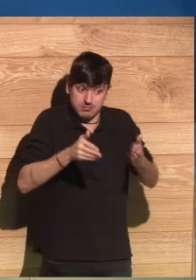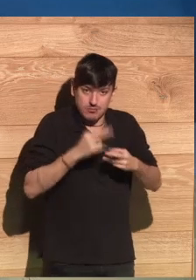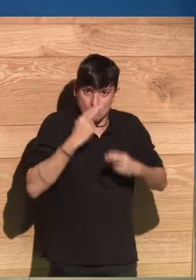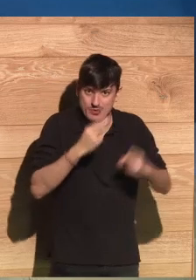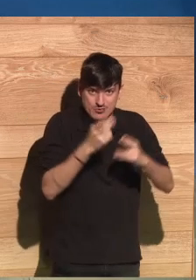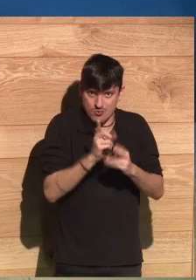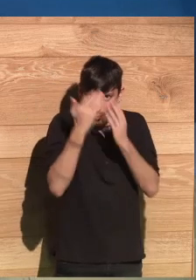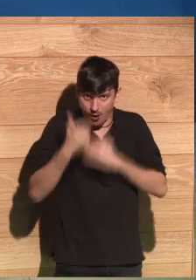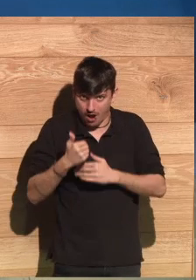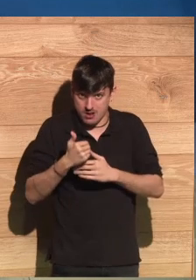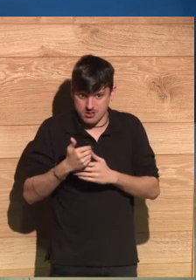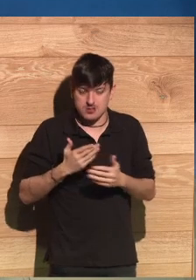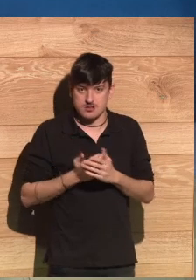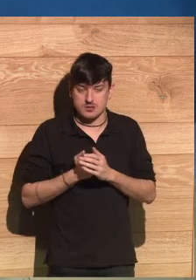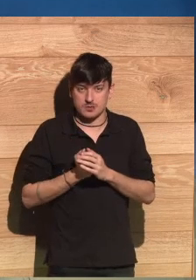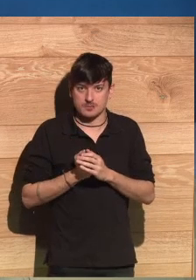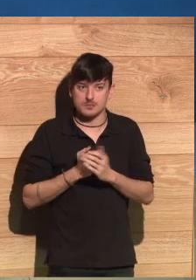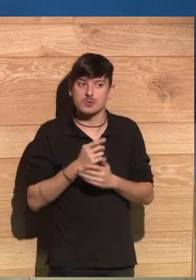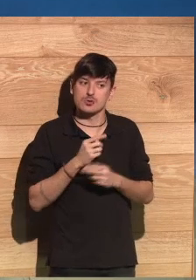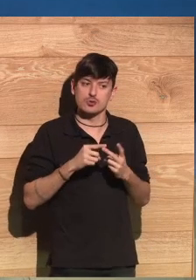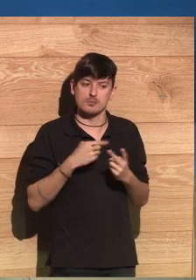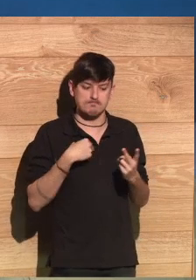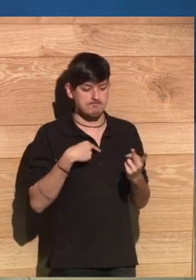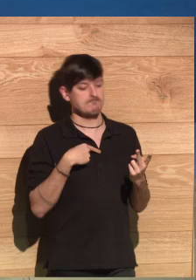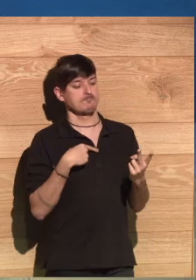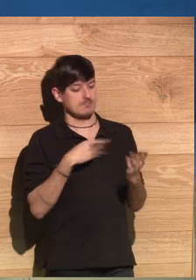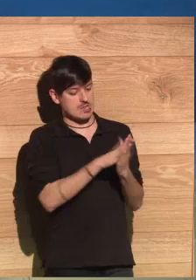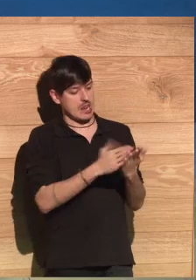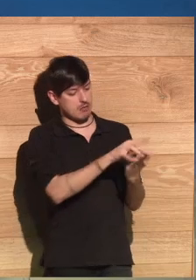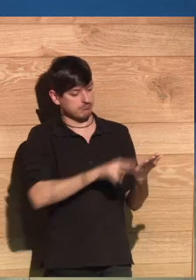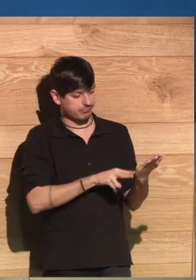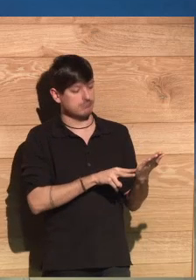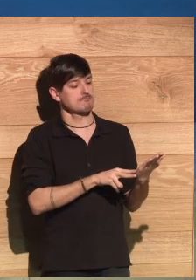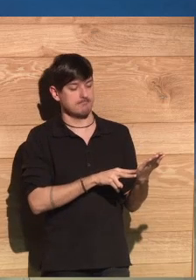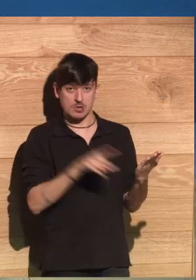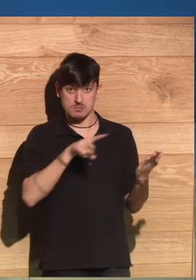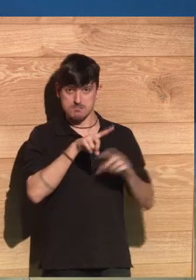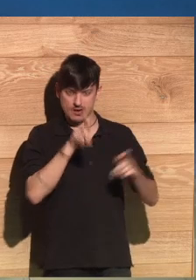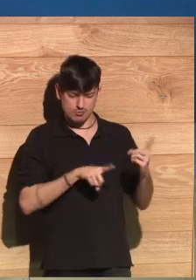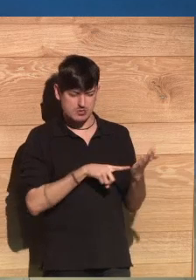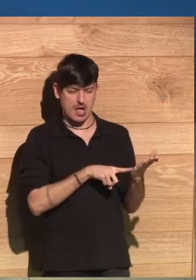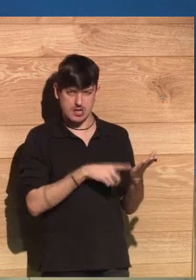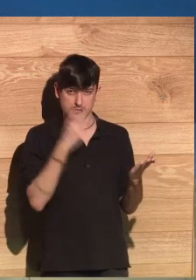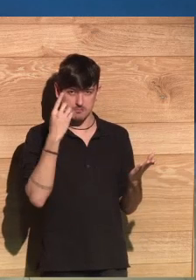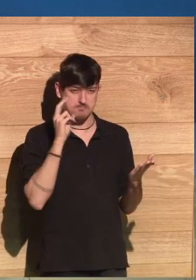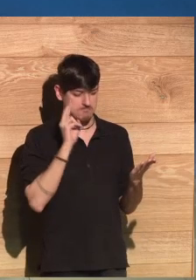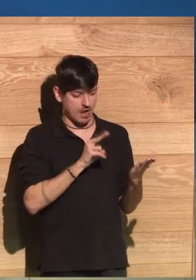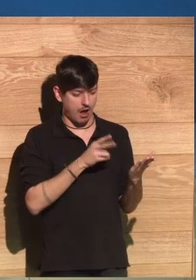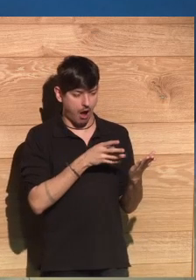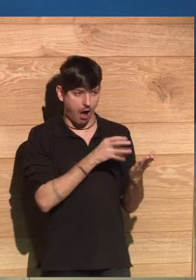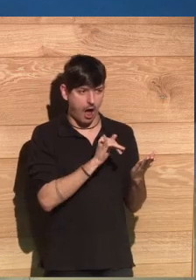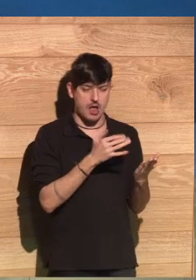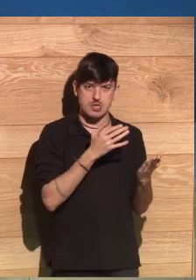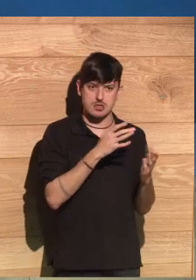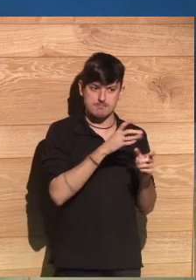cuestión que a mí me surgía leyendo la novela, ¿no? Veo que en la novela hay muchas presencias que no son